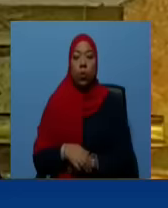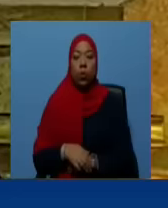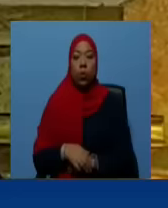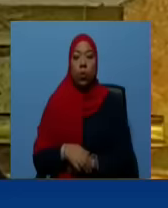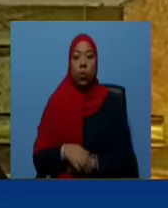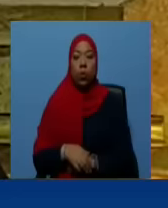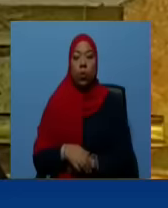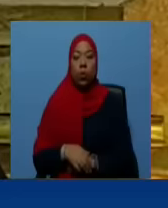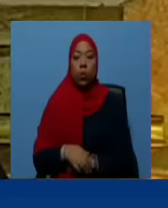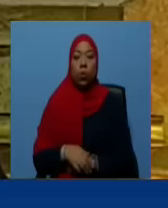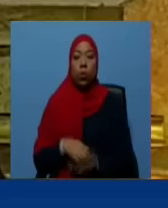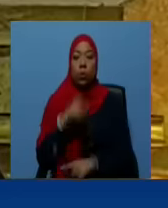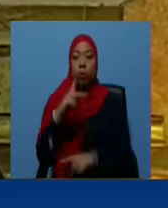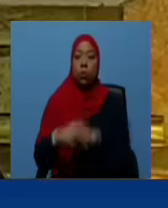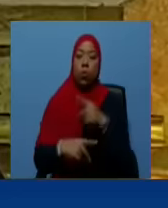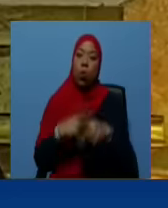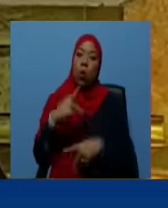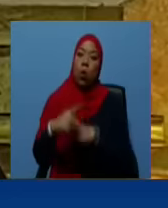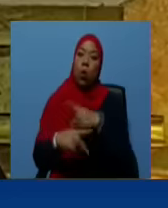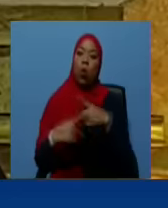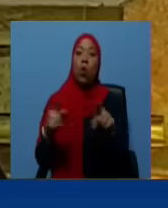Porque para un productor